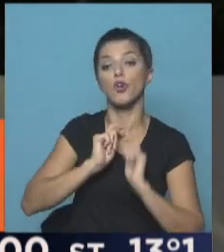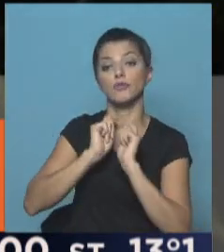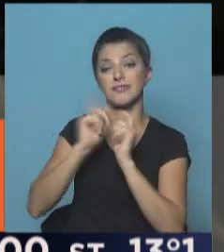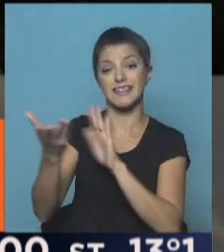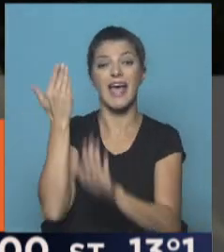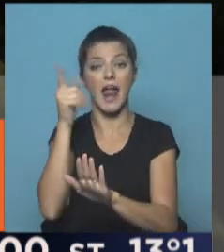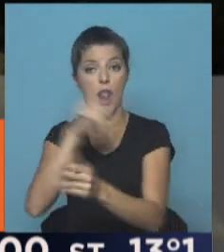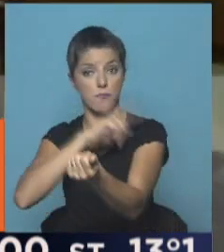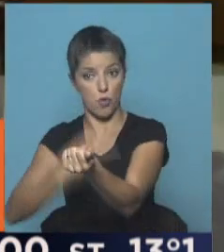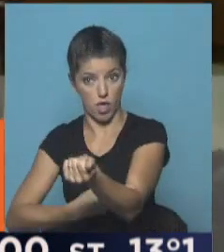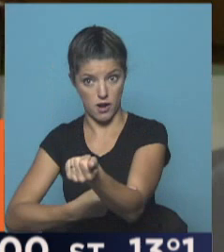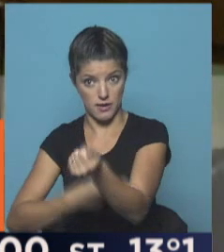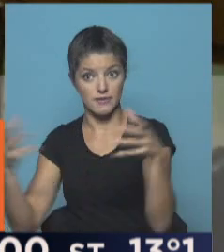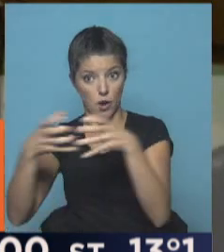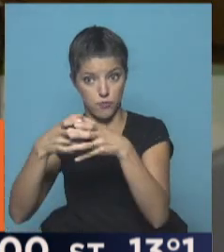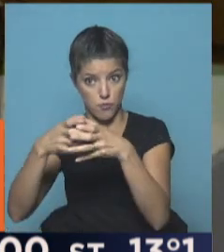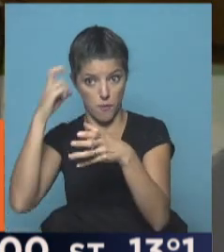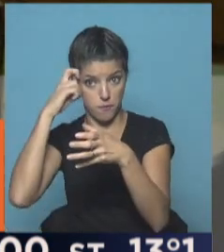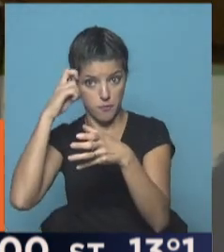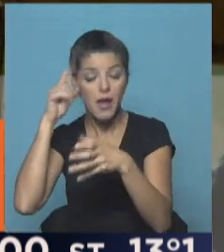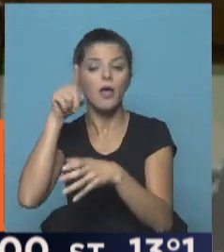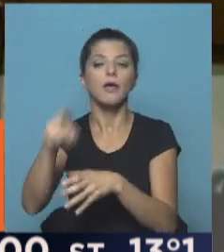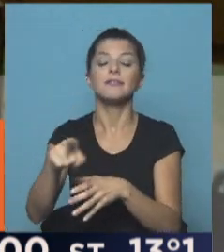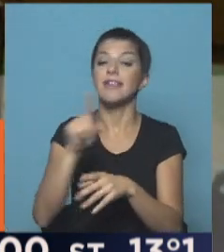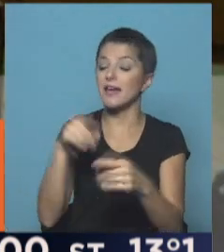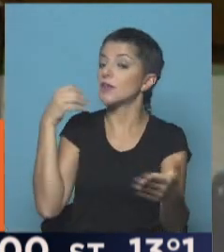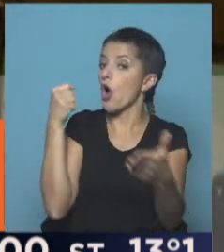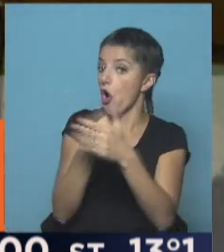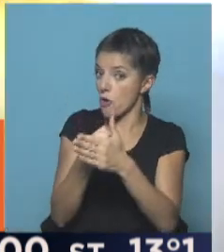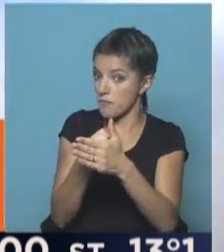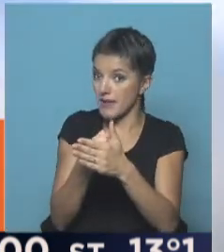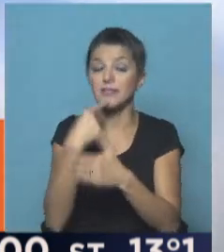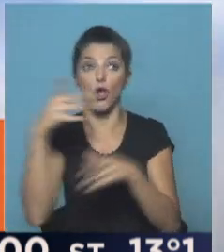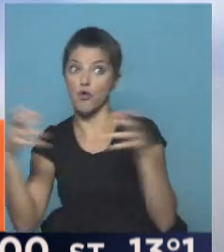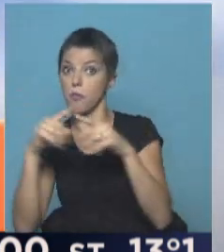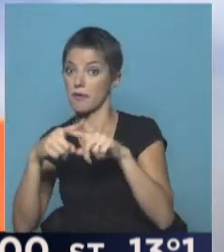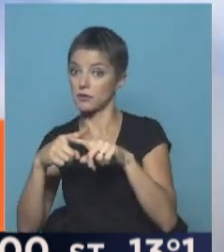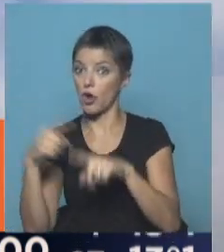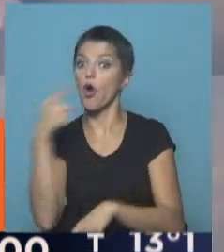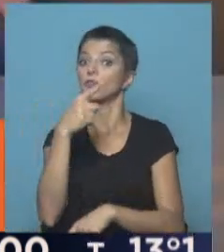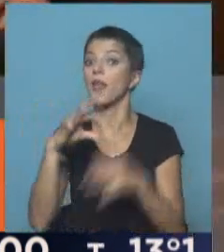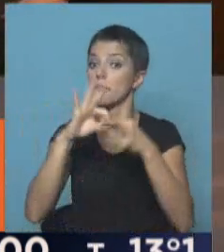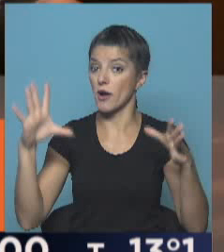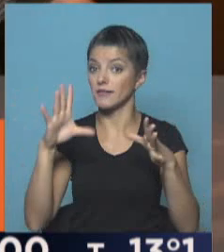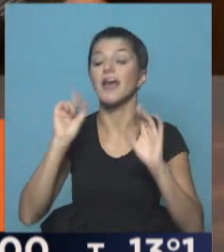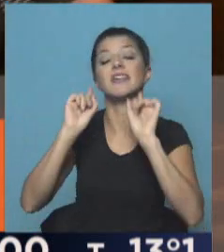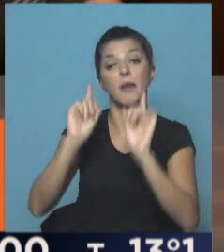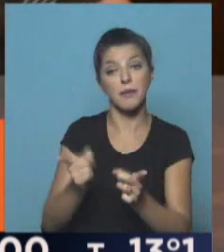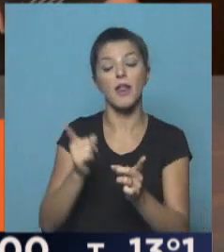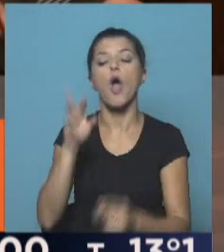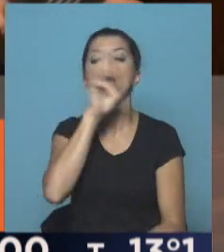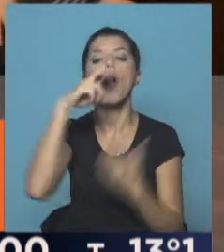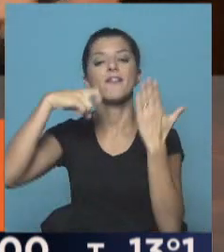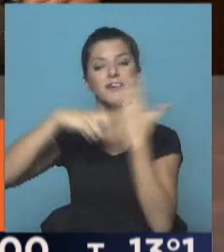Nacional. Un golpe de Estado, según la oposición, y una ruptura del hilo constitucional, según la fiscal